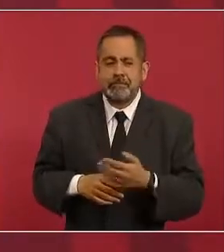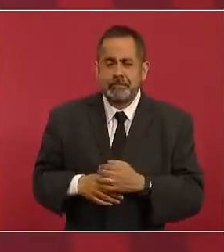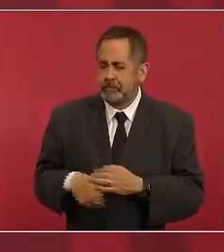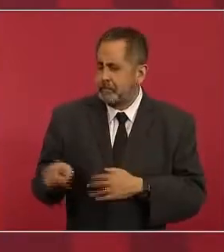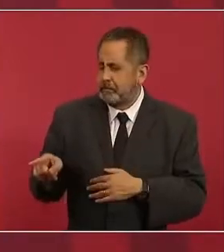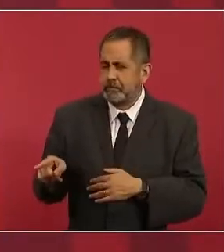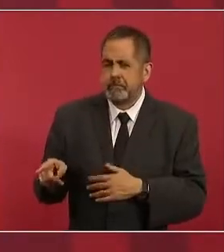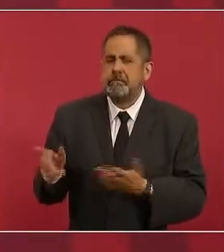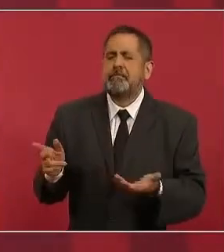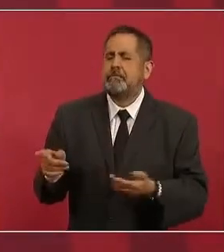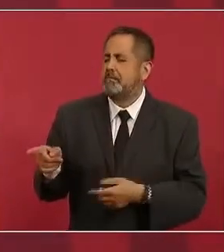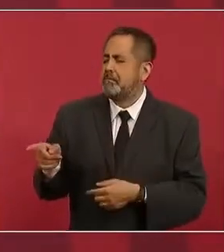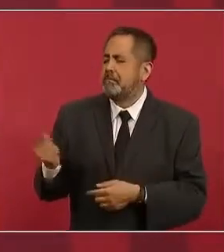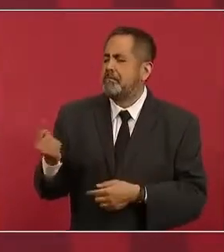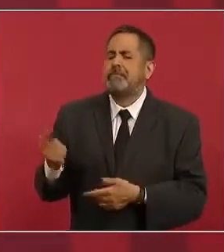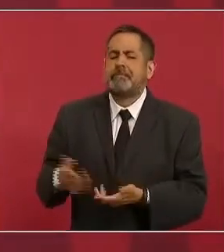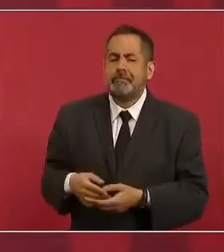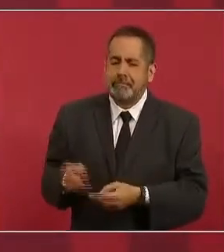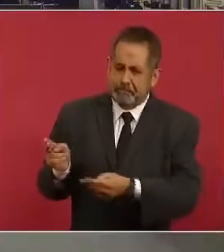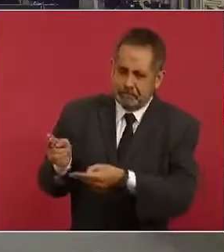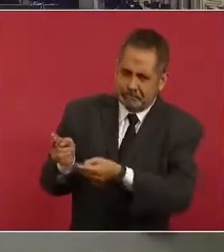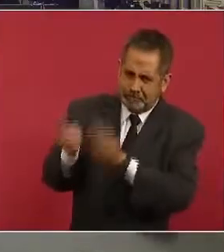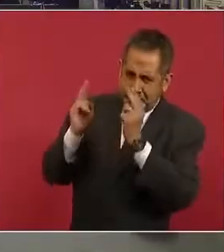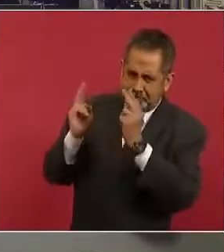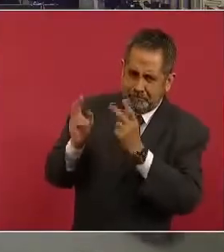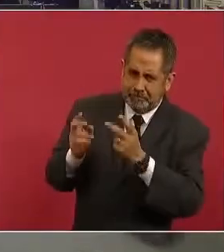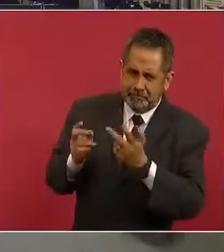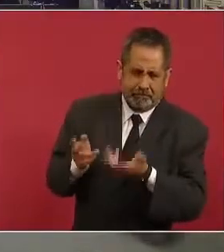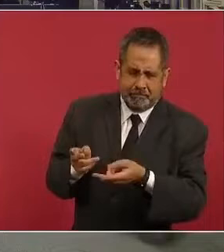¿y tú qué te metes?